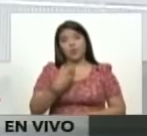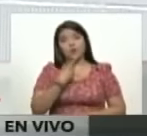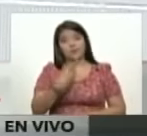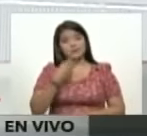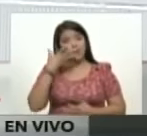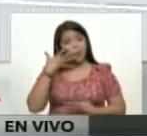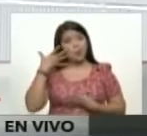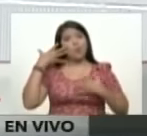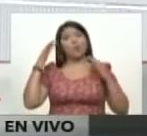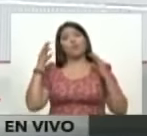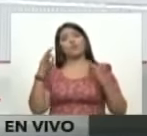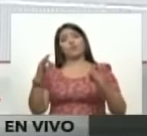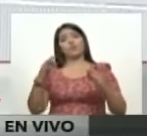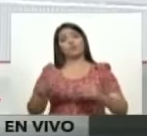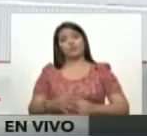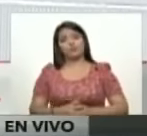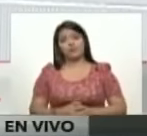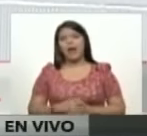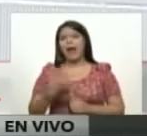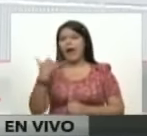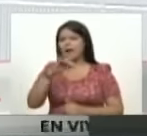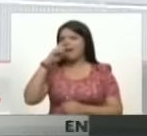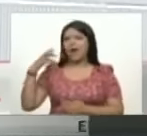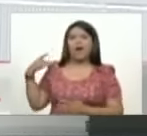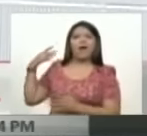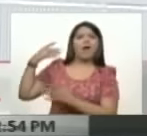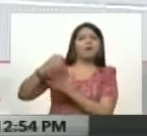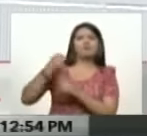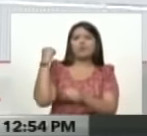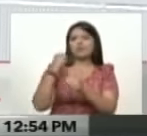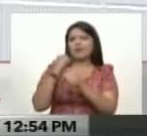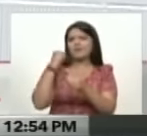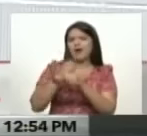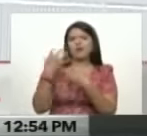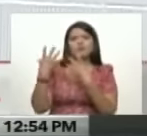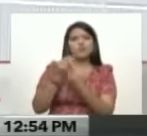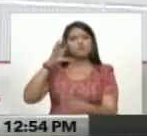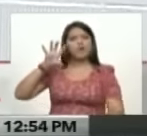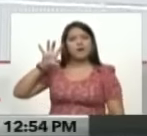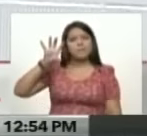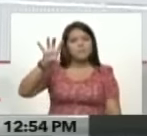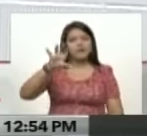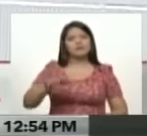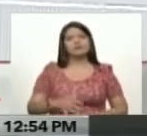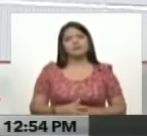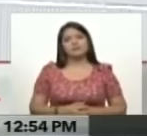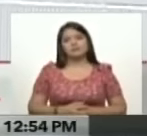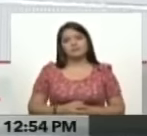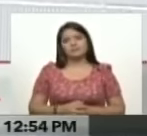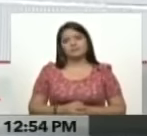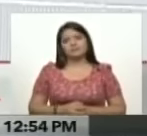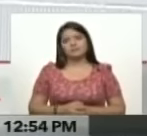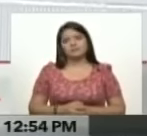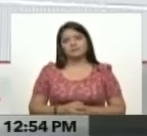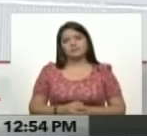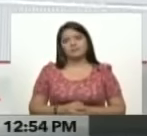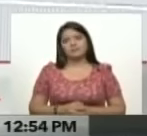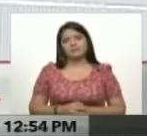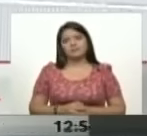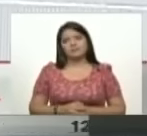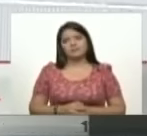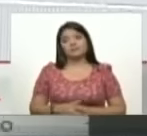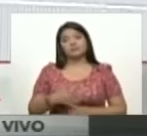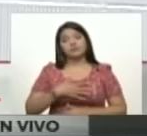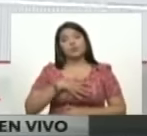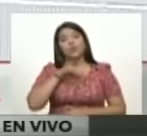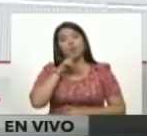orgullo que llevamos décadas trabajando junto a la patria. Mejor es en un nombre que me dirijo,